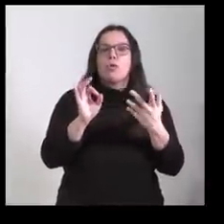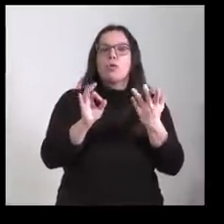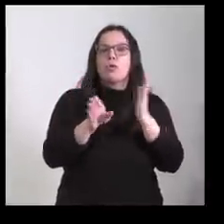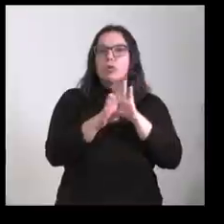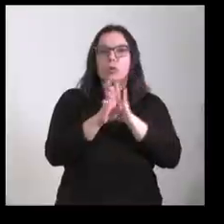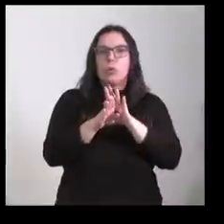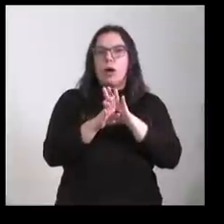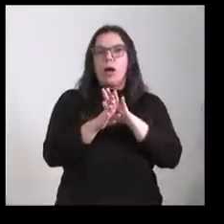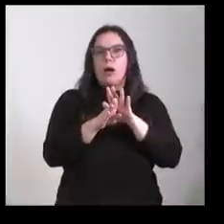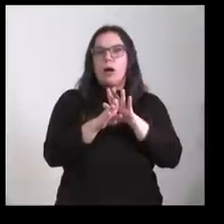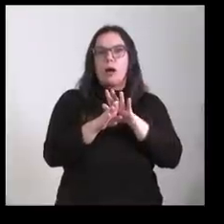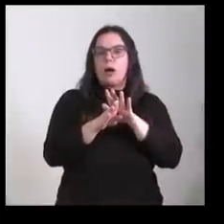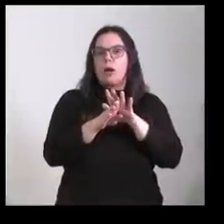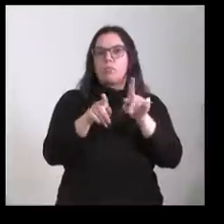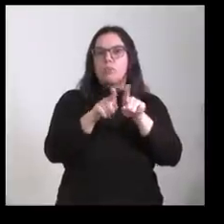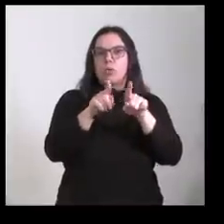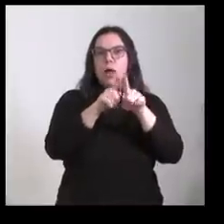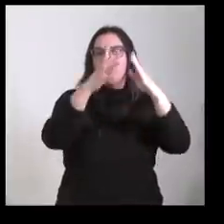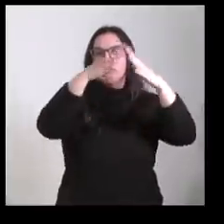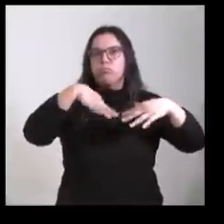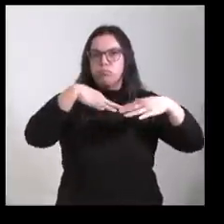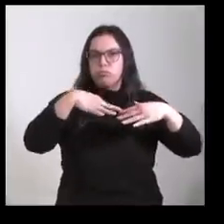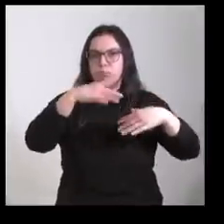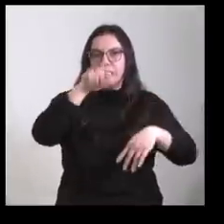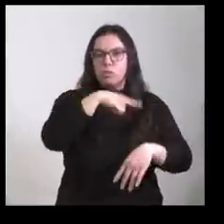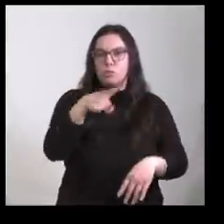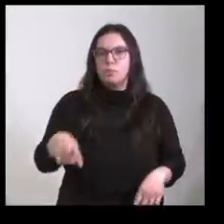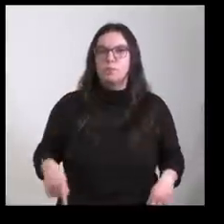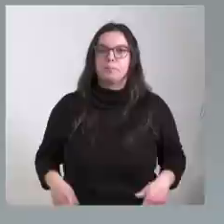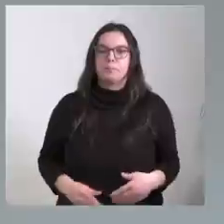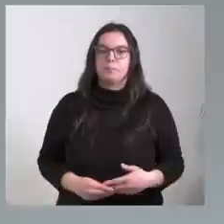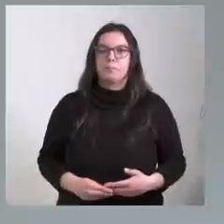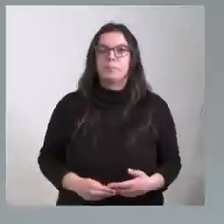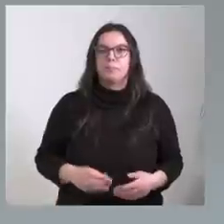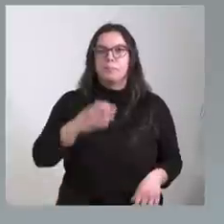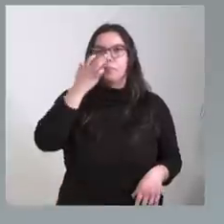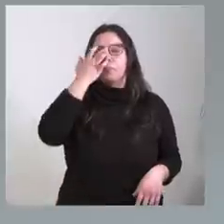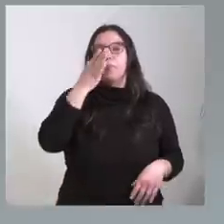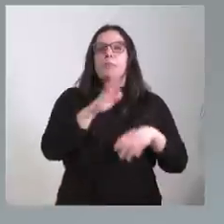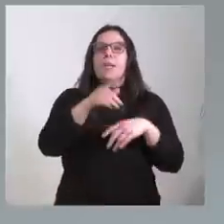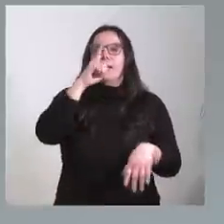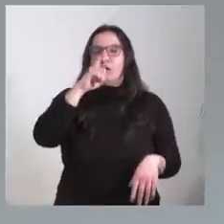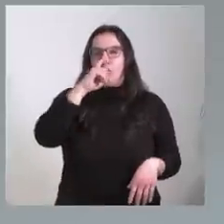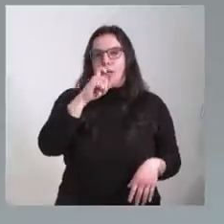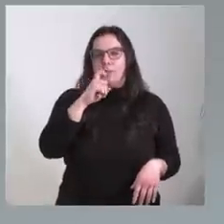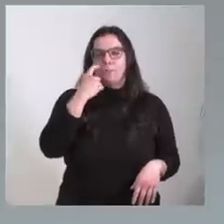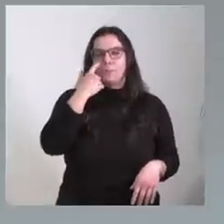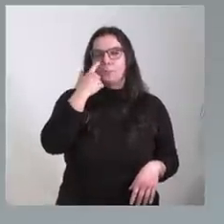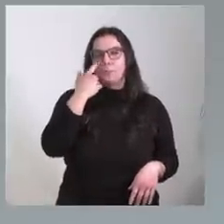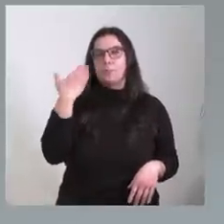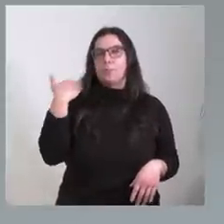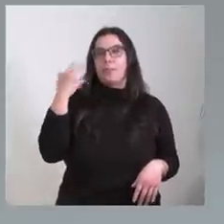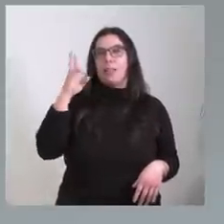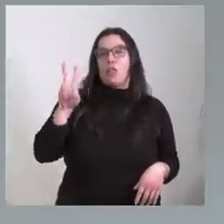la decisión de continuar con el con el derribo Pues por recordar que usted también lo recuerda creo que fue el día